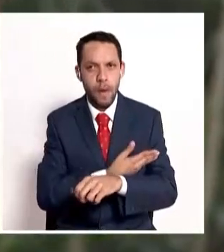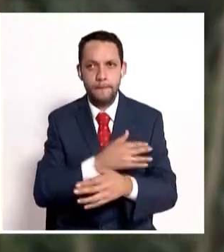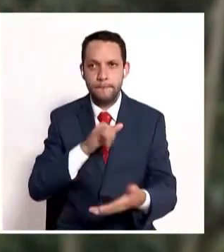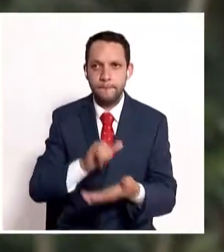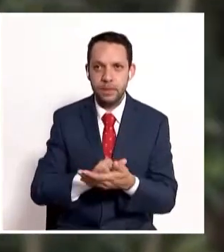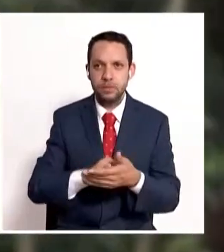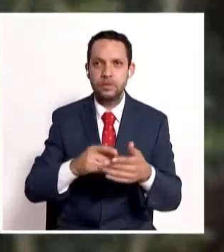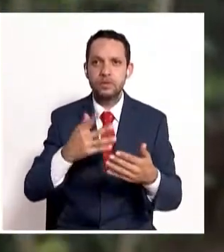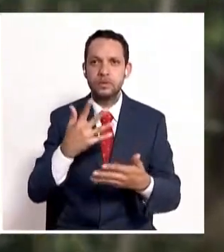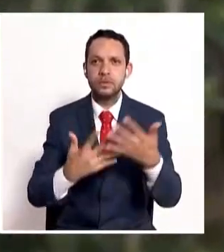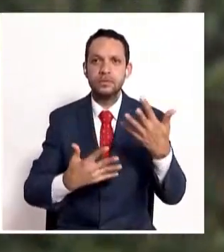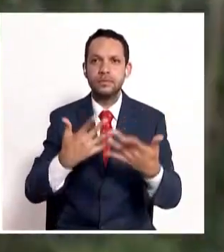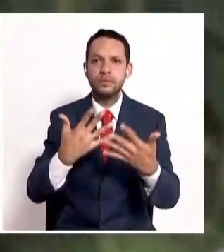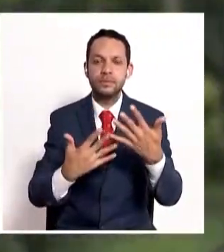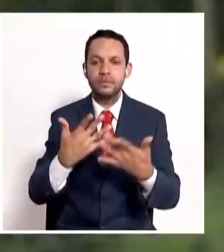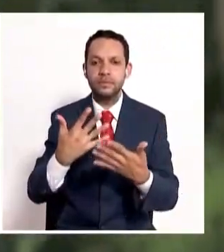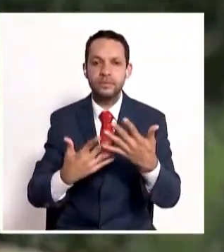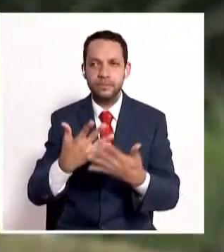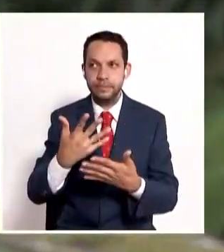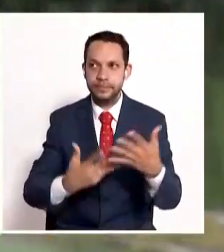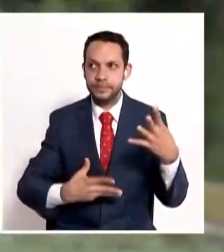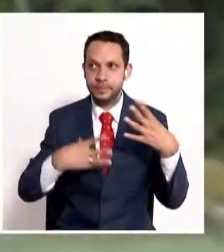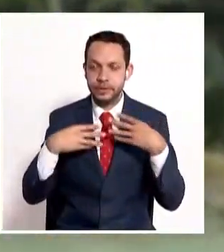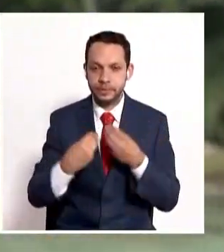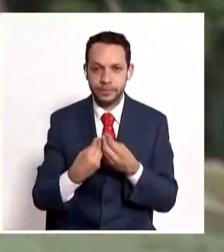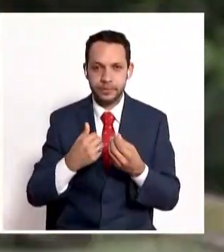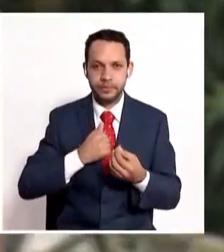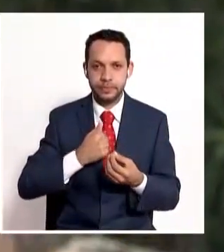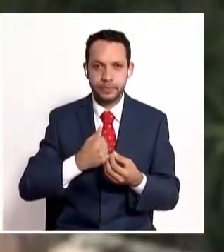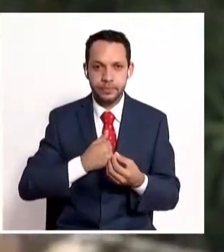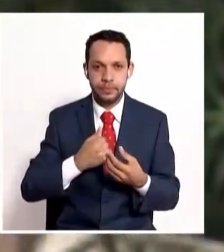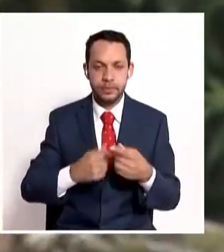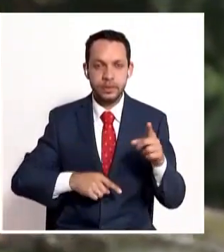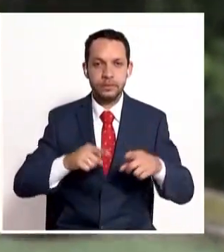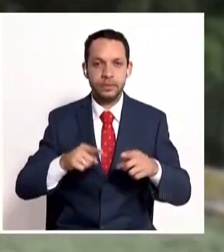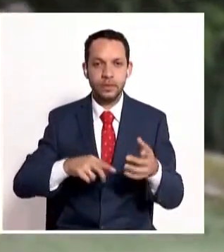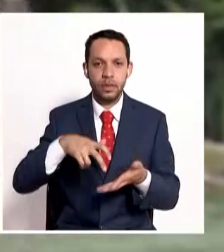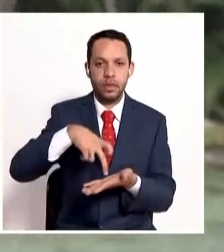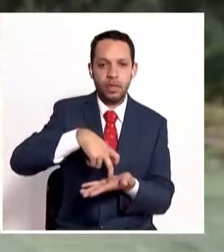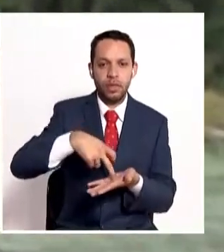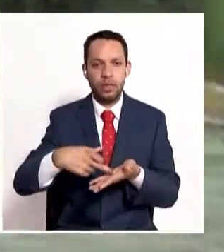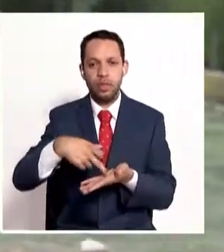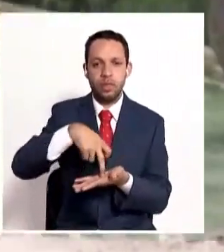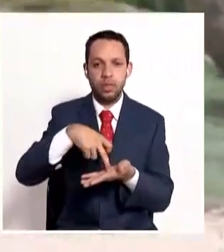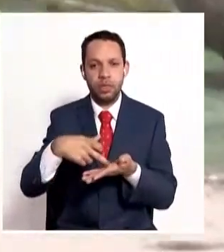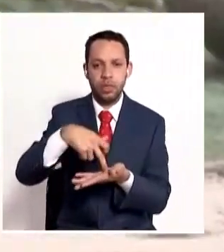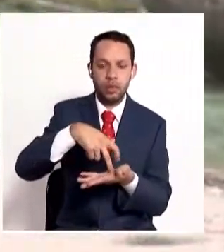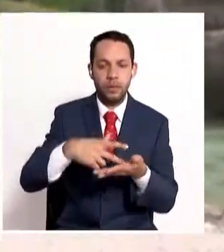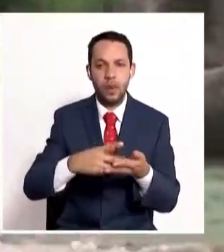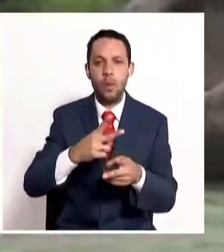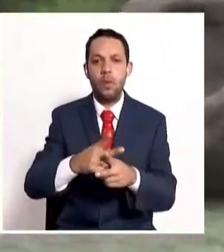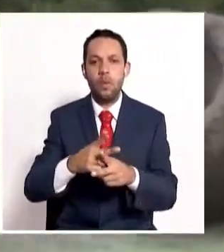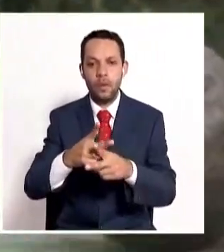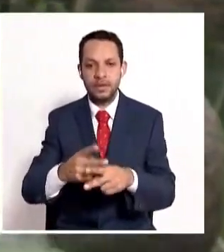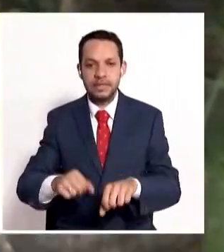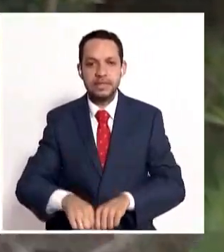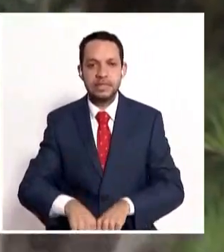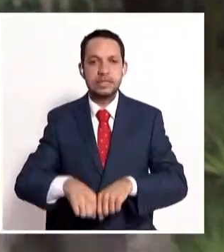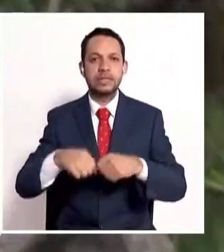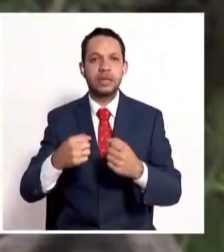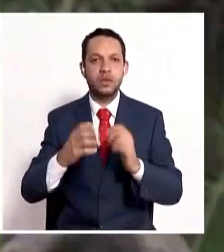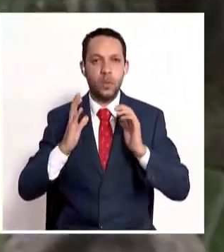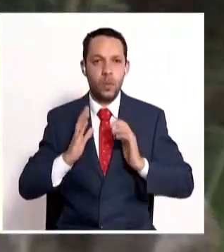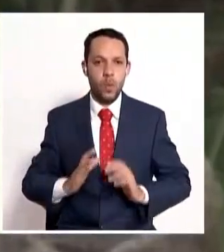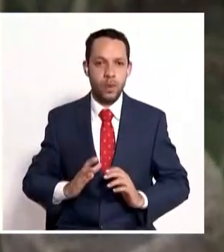misma mano cogemos la pierna o yoga o personas que hacen esto realmente no estamos haciendo un estiramiento